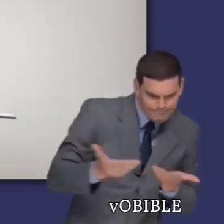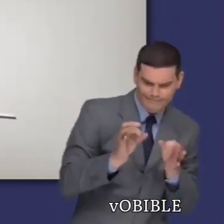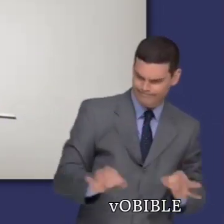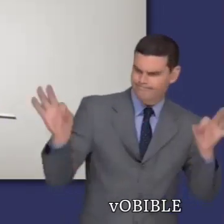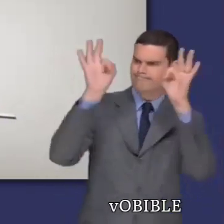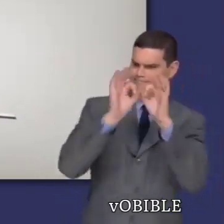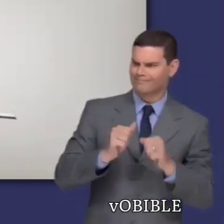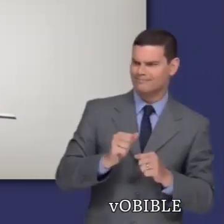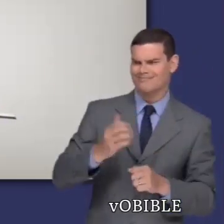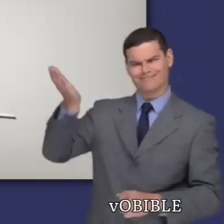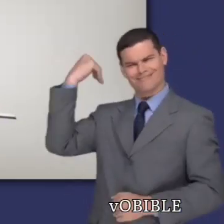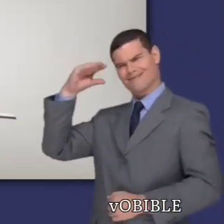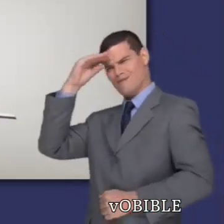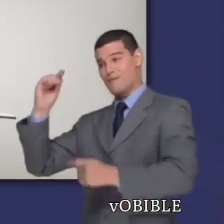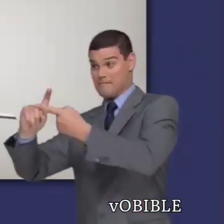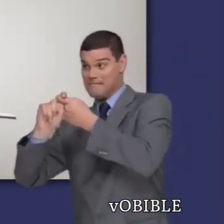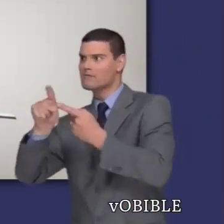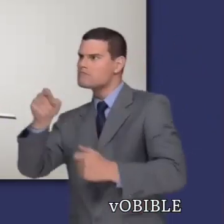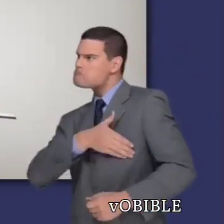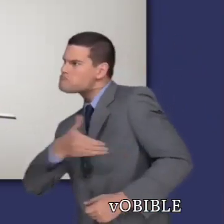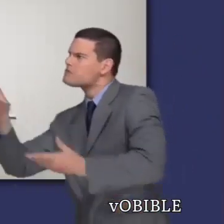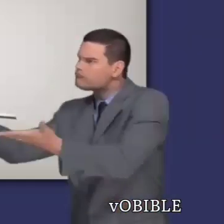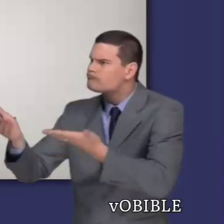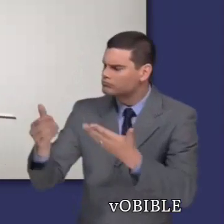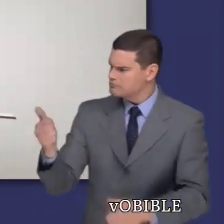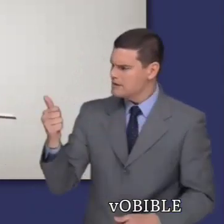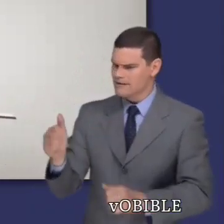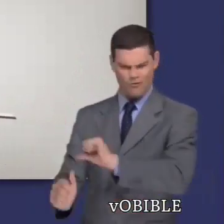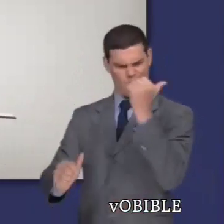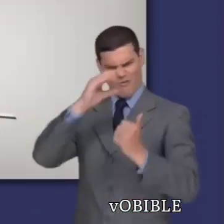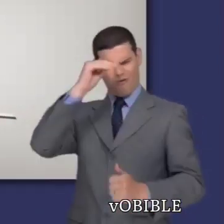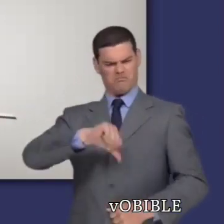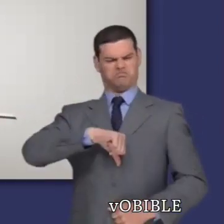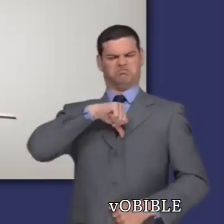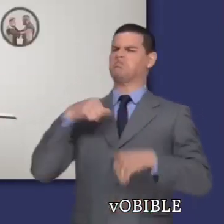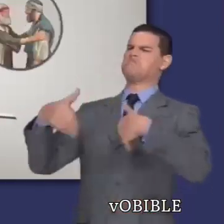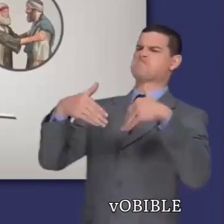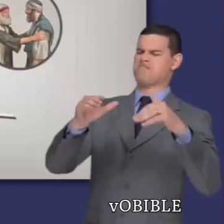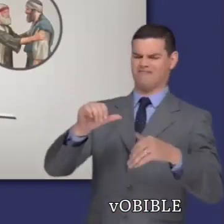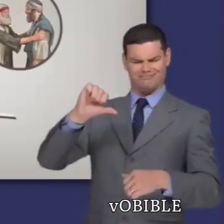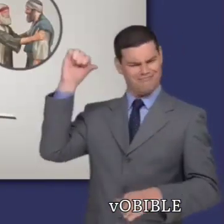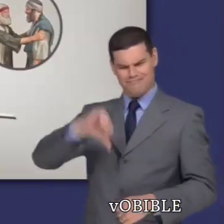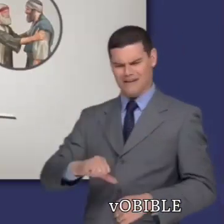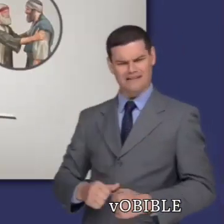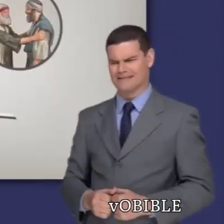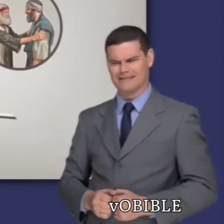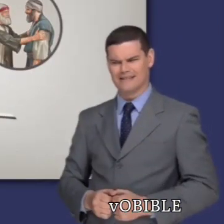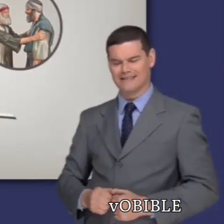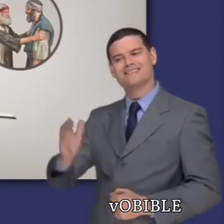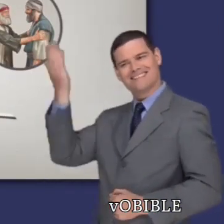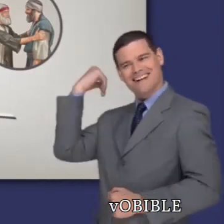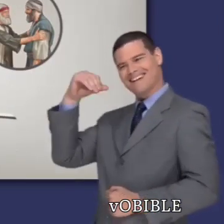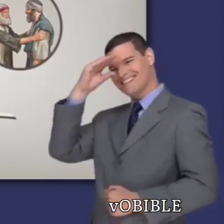contraste que hace entre la actitud del orgulloso Diótrefes y la del bondadoso Gayo, y en cómo Juan demuestra que ama